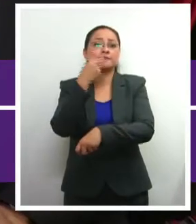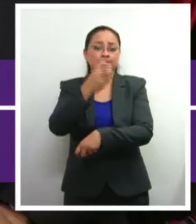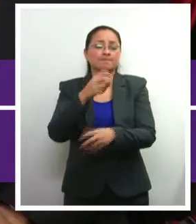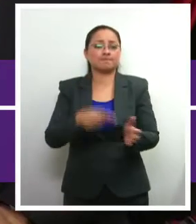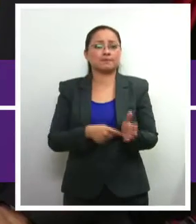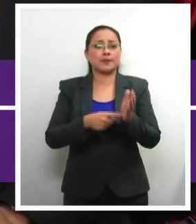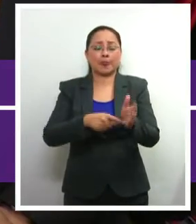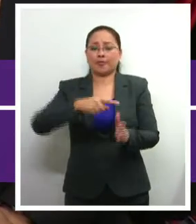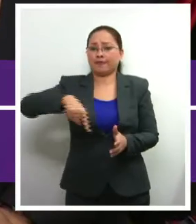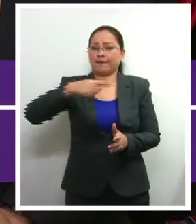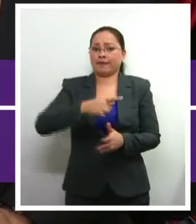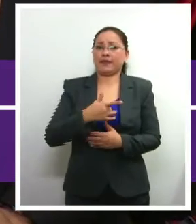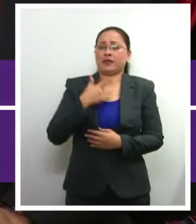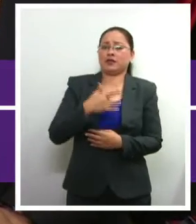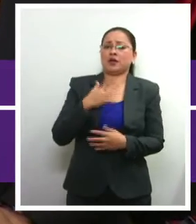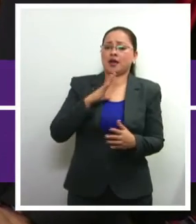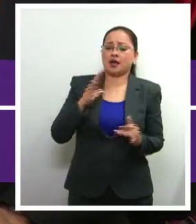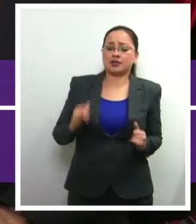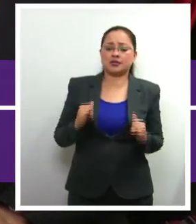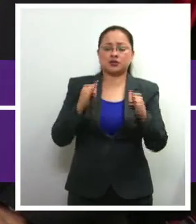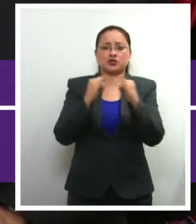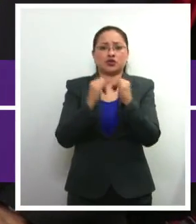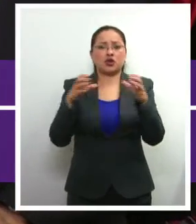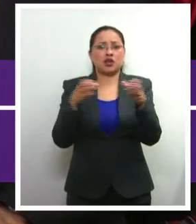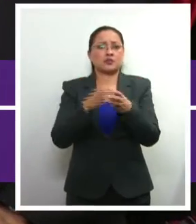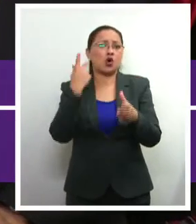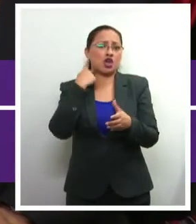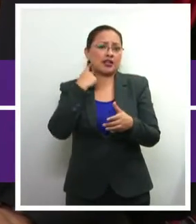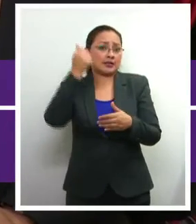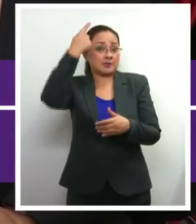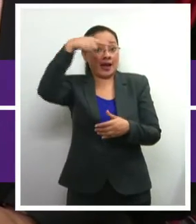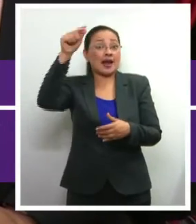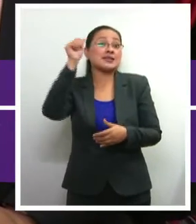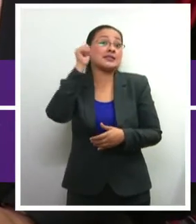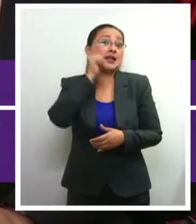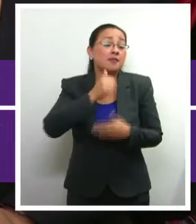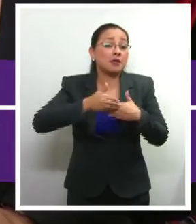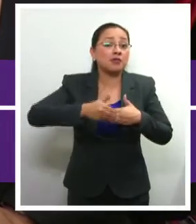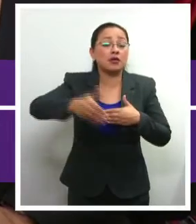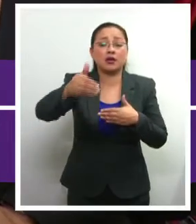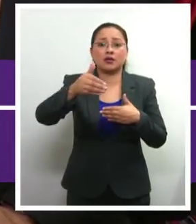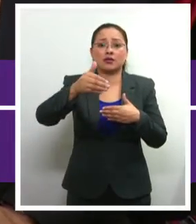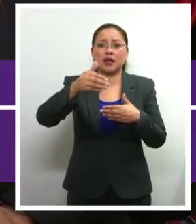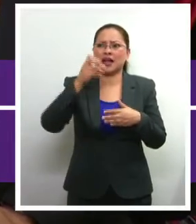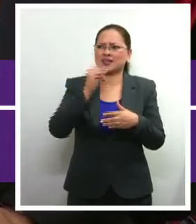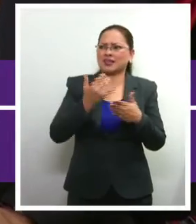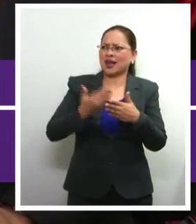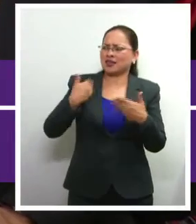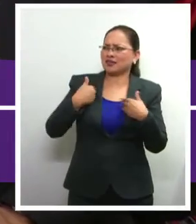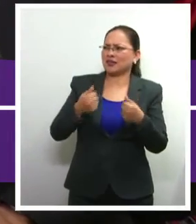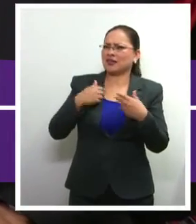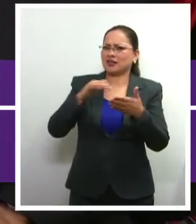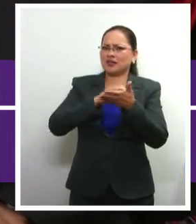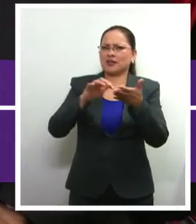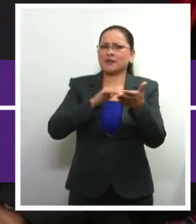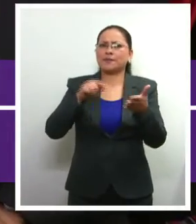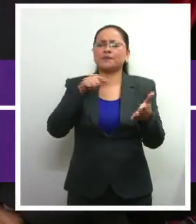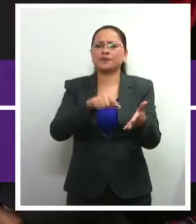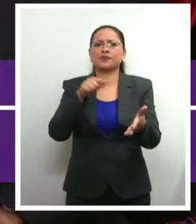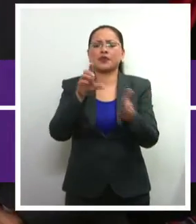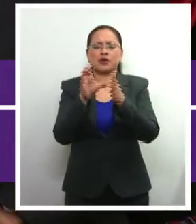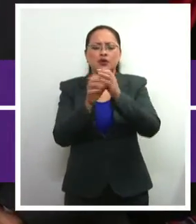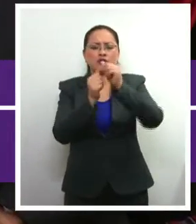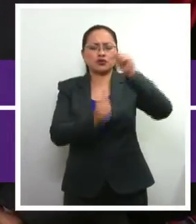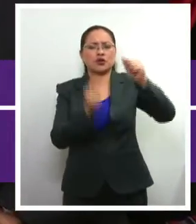no constituía instituciones políticas permanentes. Así se entendió en el texto de la Constitución